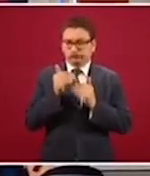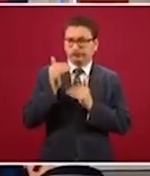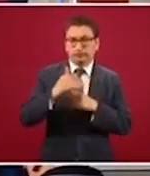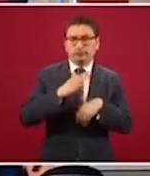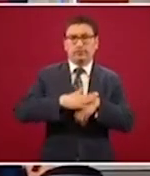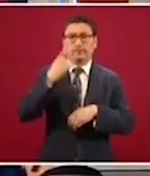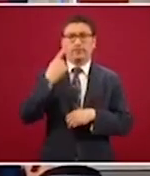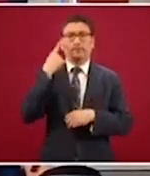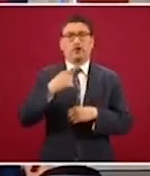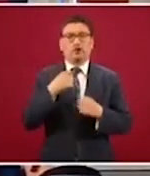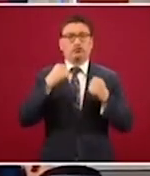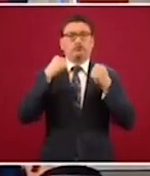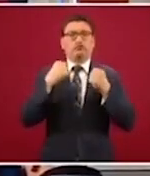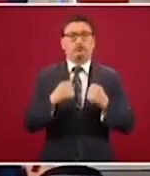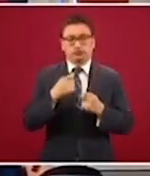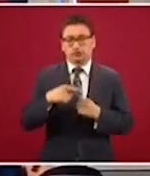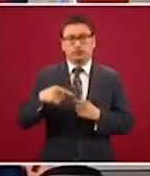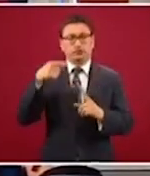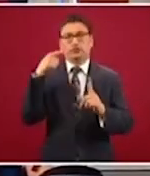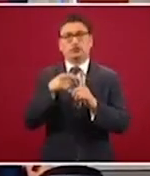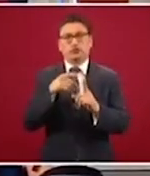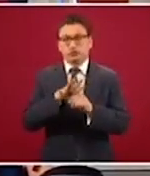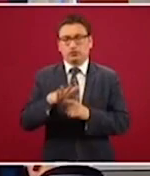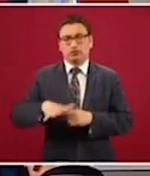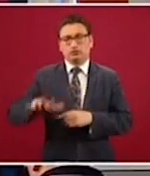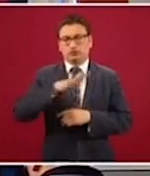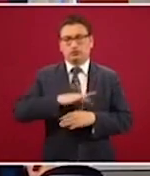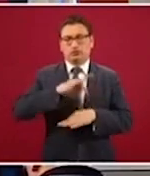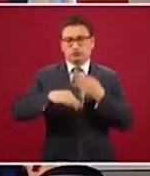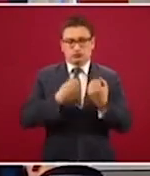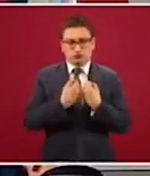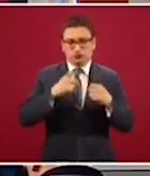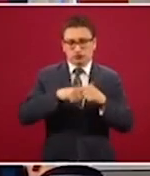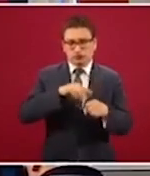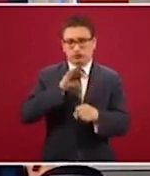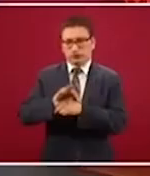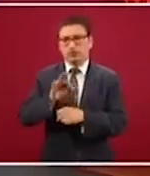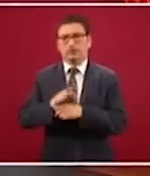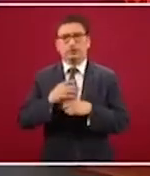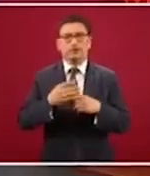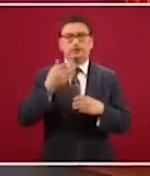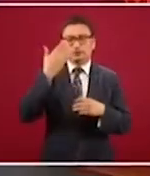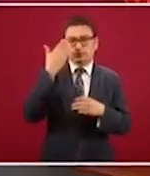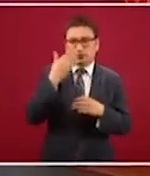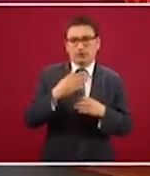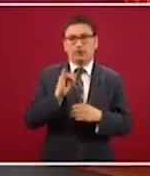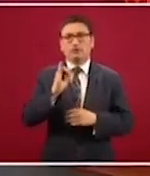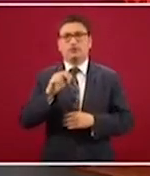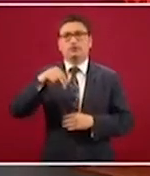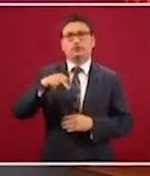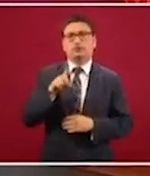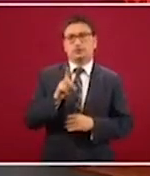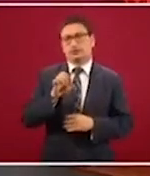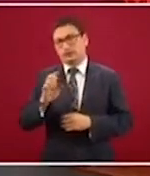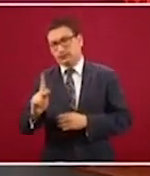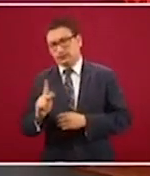nueva visión de la política social y de estrategia de comercialización del instituto para devolver al pueblo lo